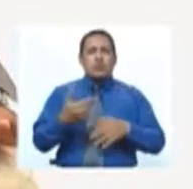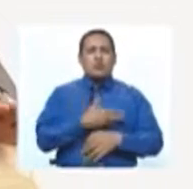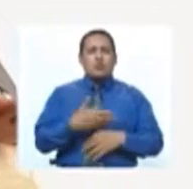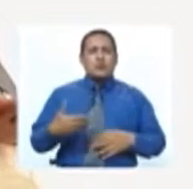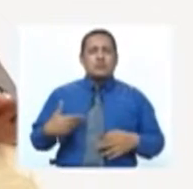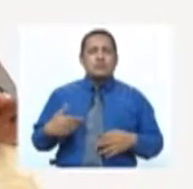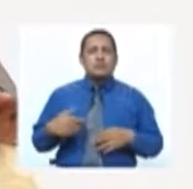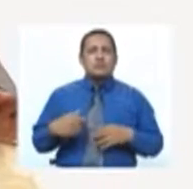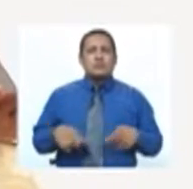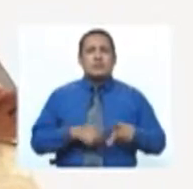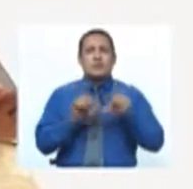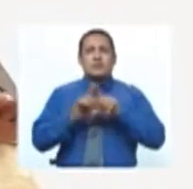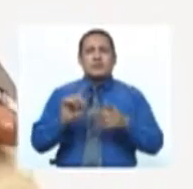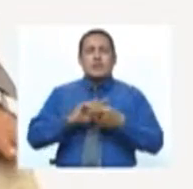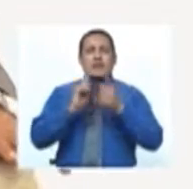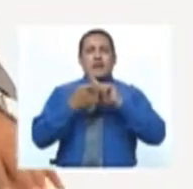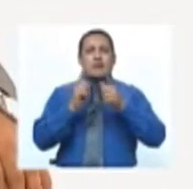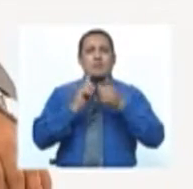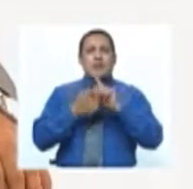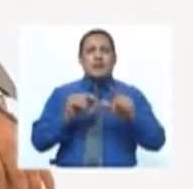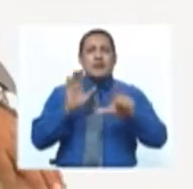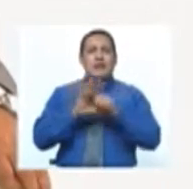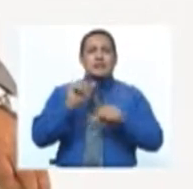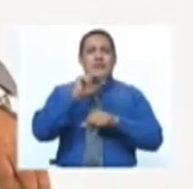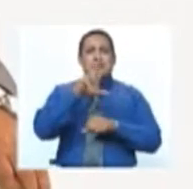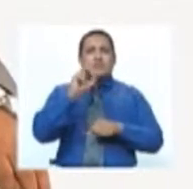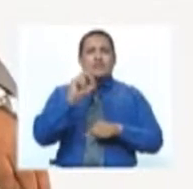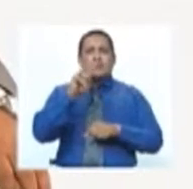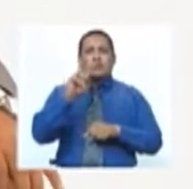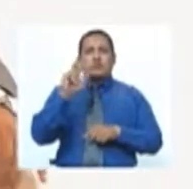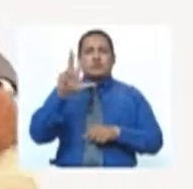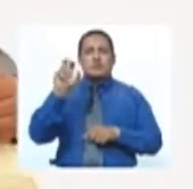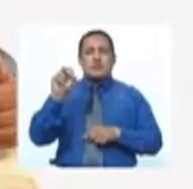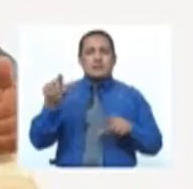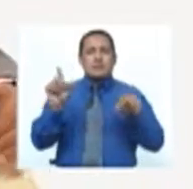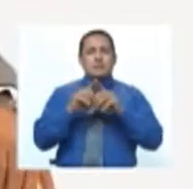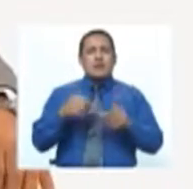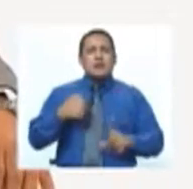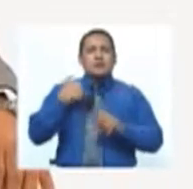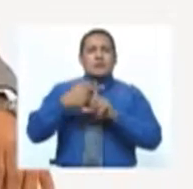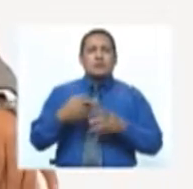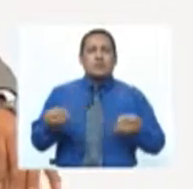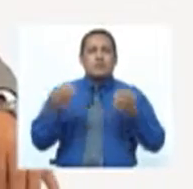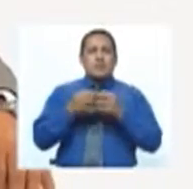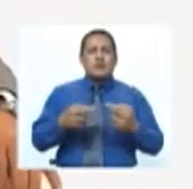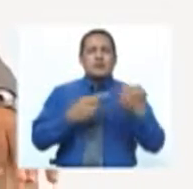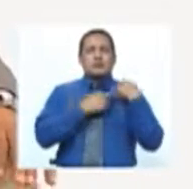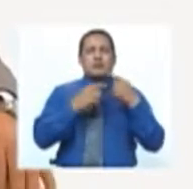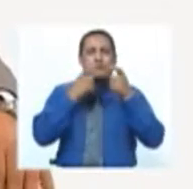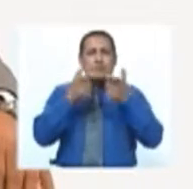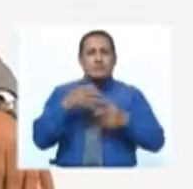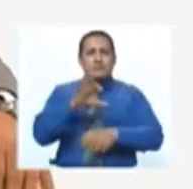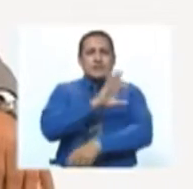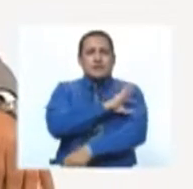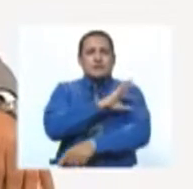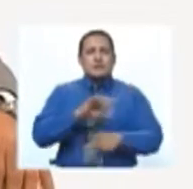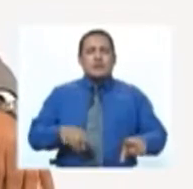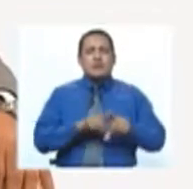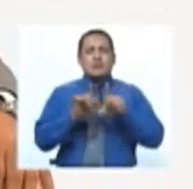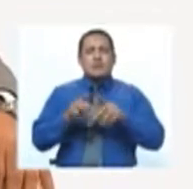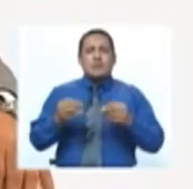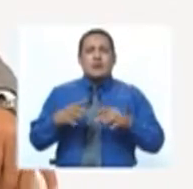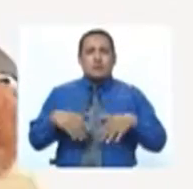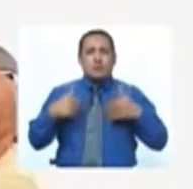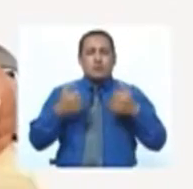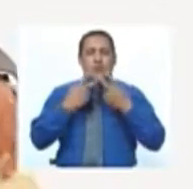a propósito de la modificatoria de la Ley 30.230, ha adicionado competencias supervisoras y fiscalizadoras